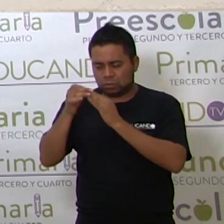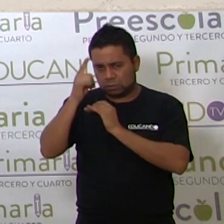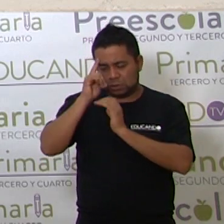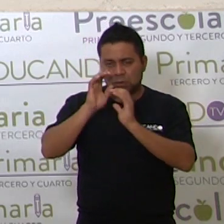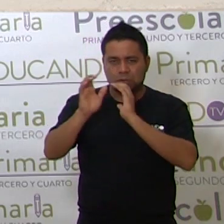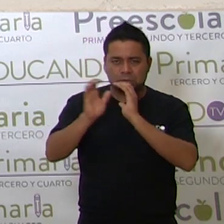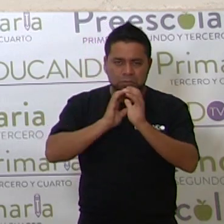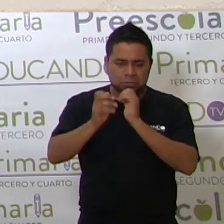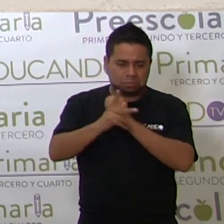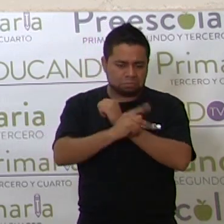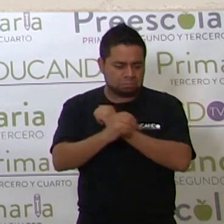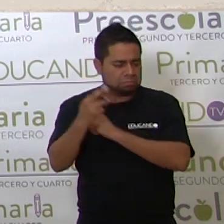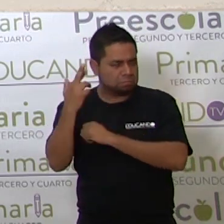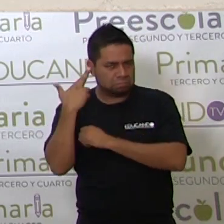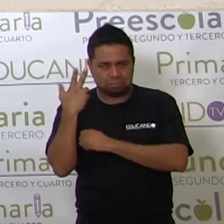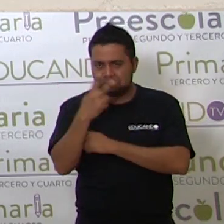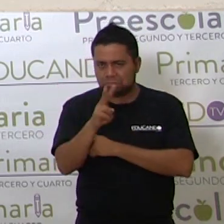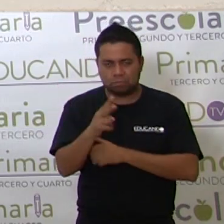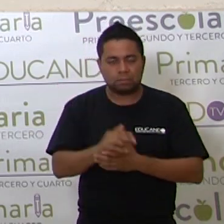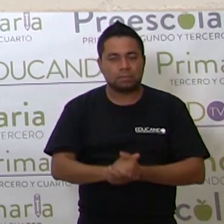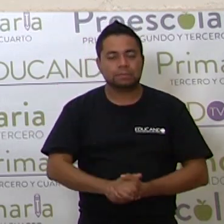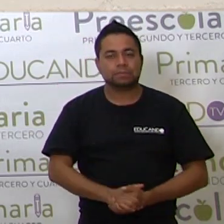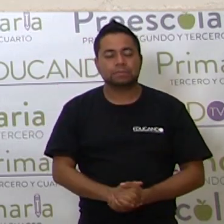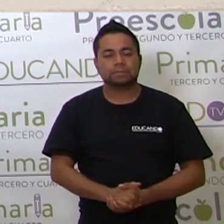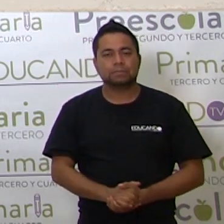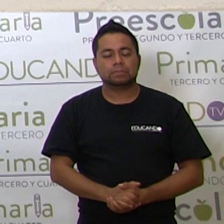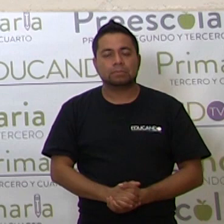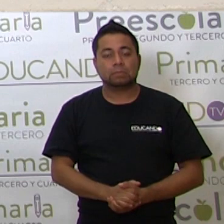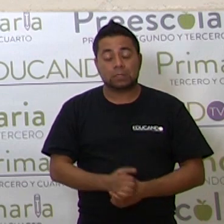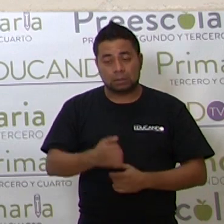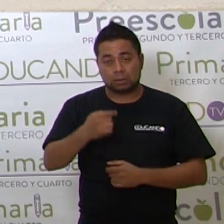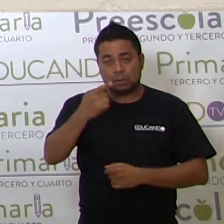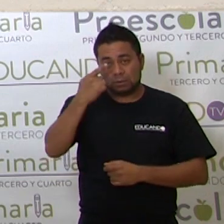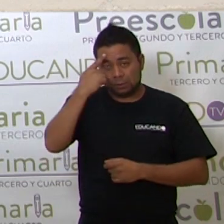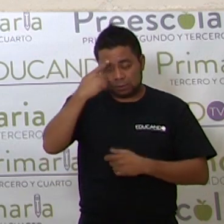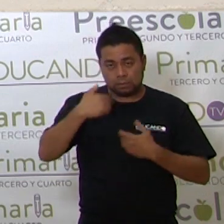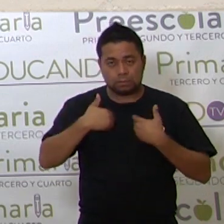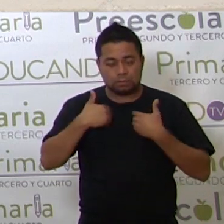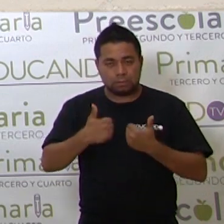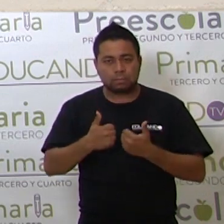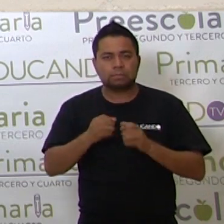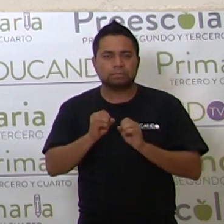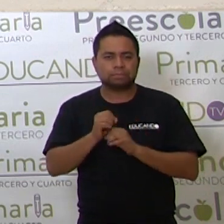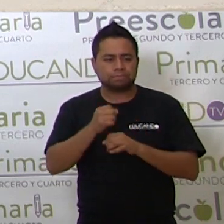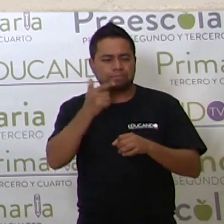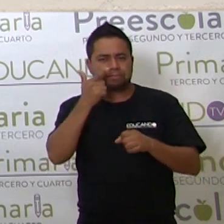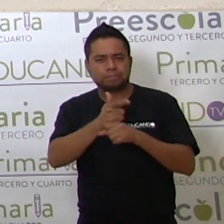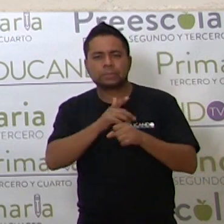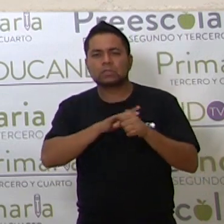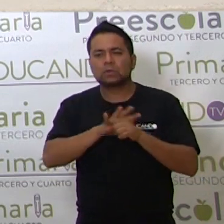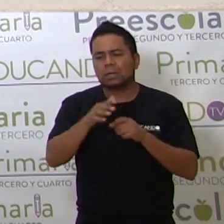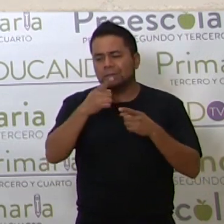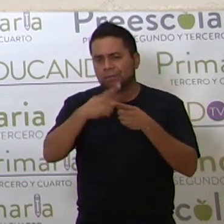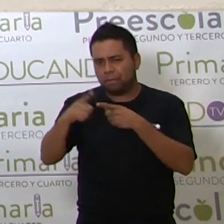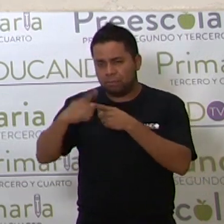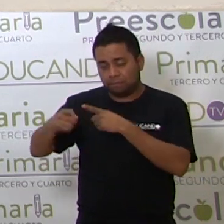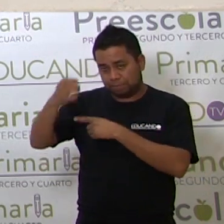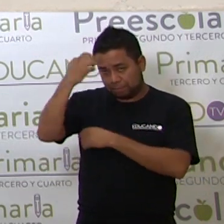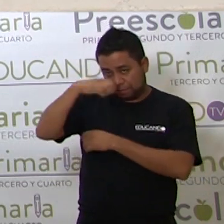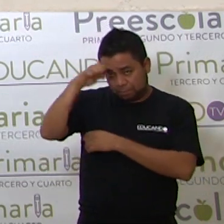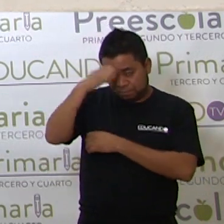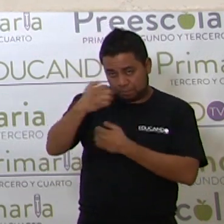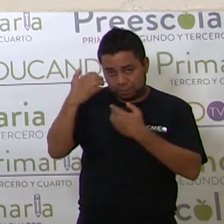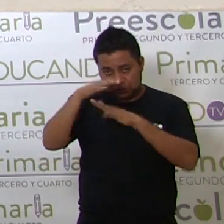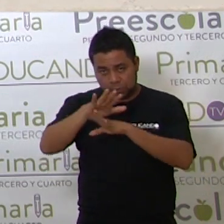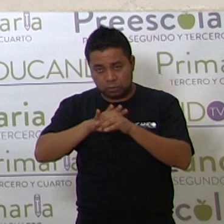comunicación bien para que podamos identificar y reconocer las diferentes experiencias que tenemos con respecto